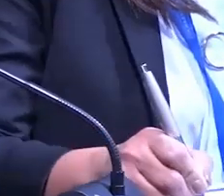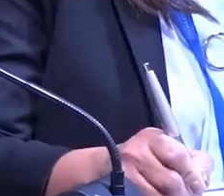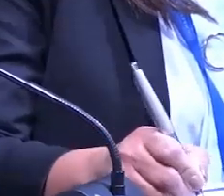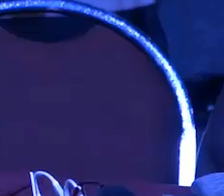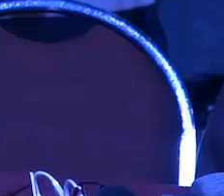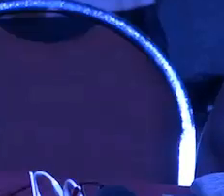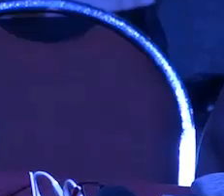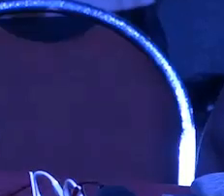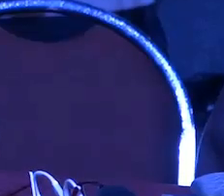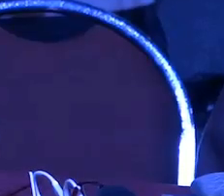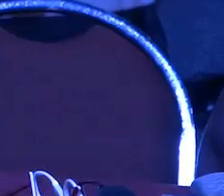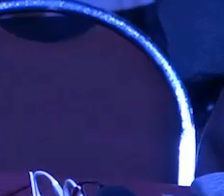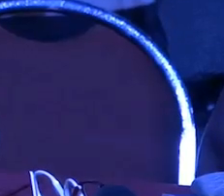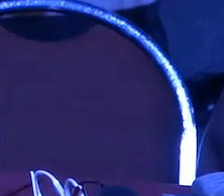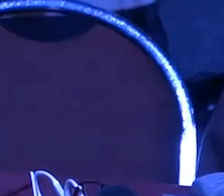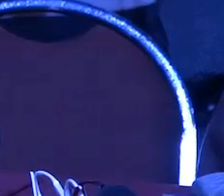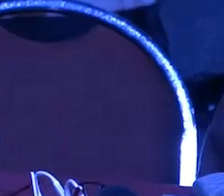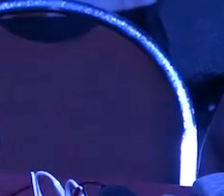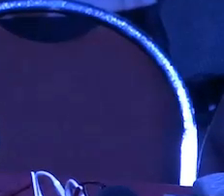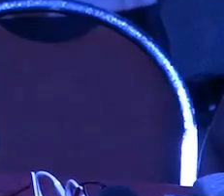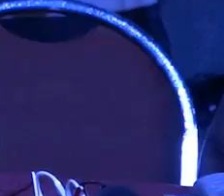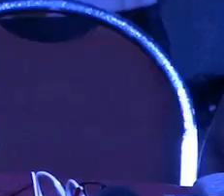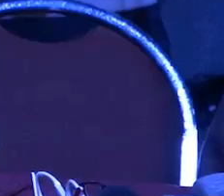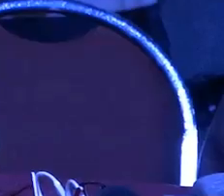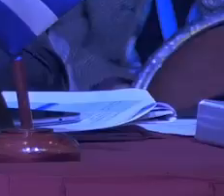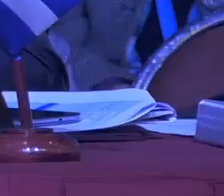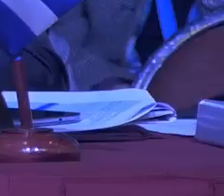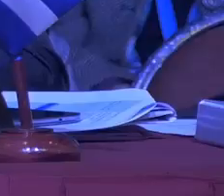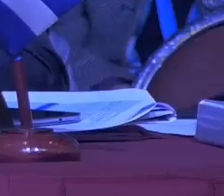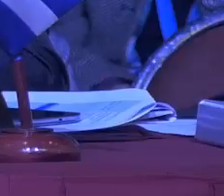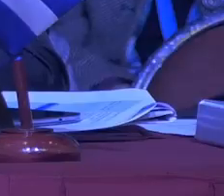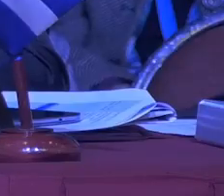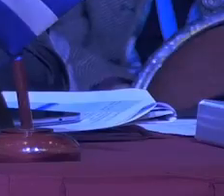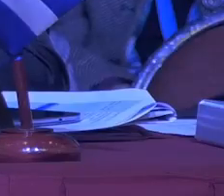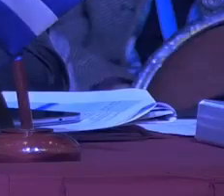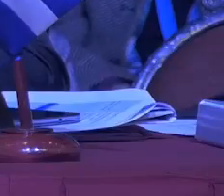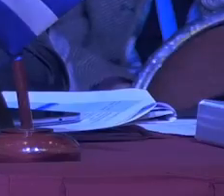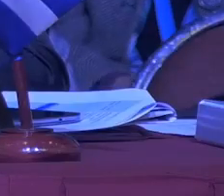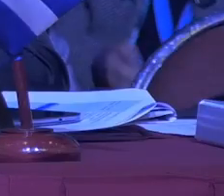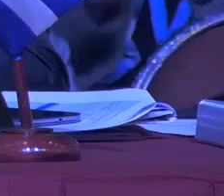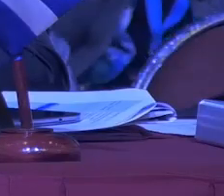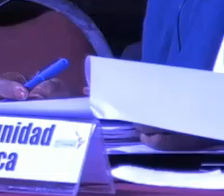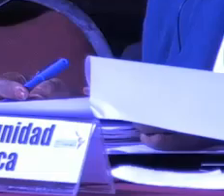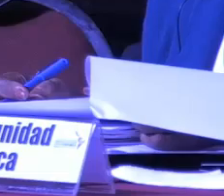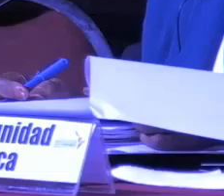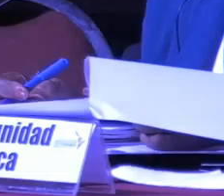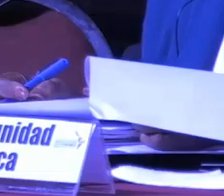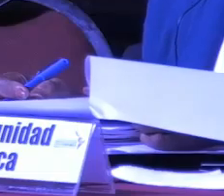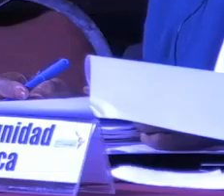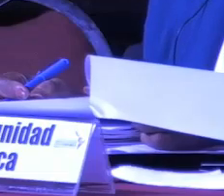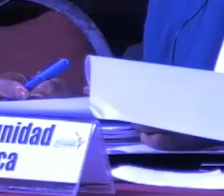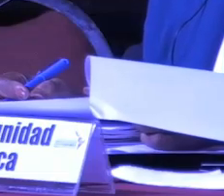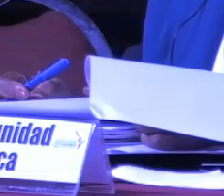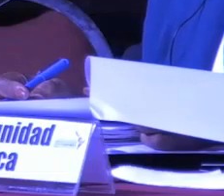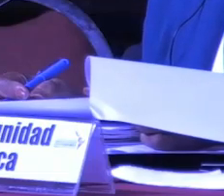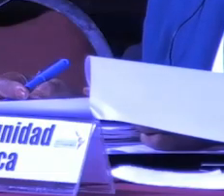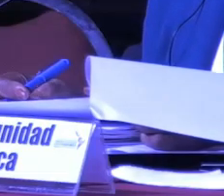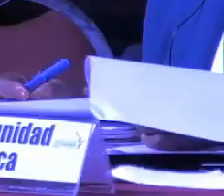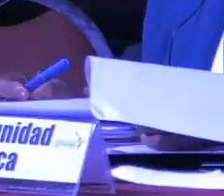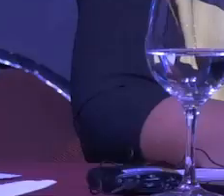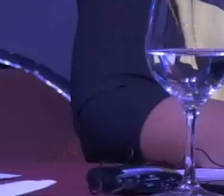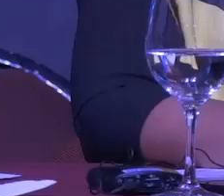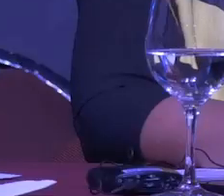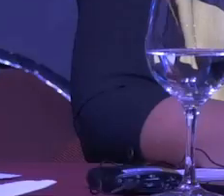para repensar la educación y definir enfoques innovadores. Los resultados de los debates fueron integrados en la hoja de ruta de